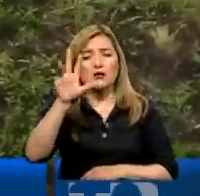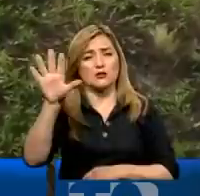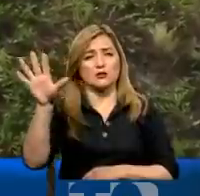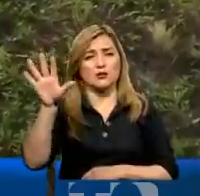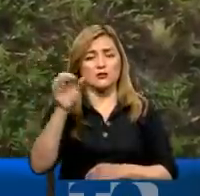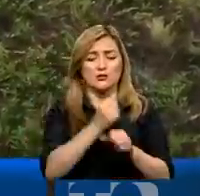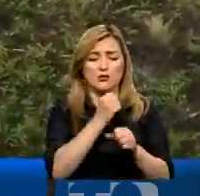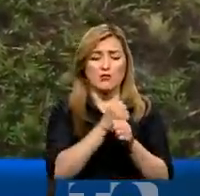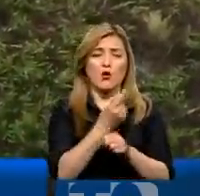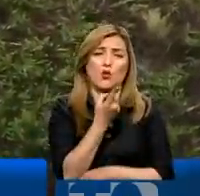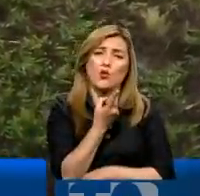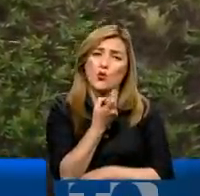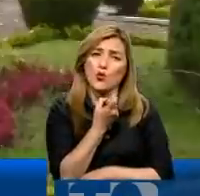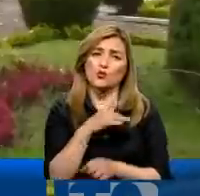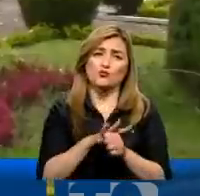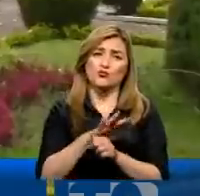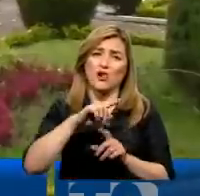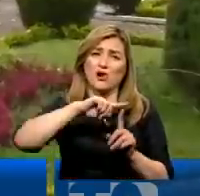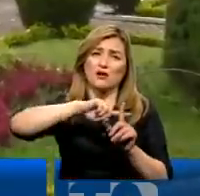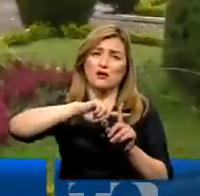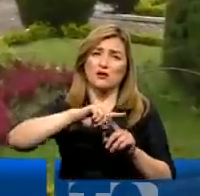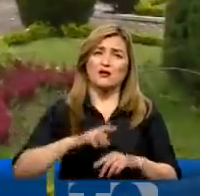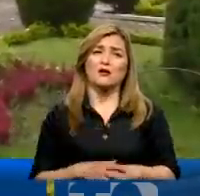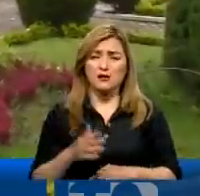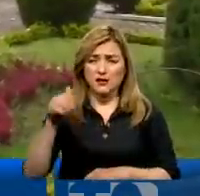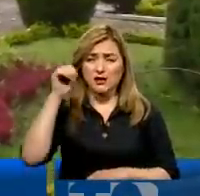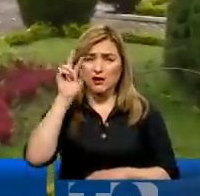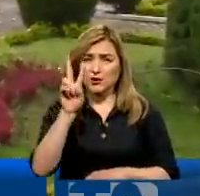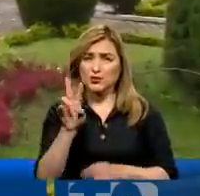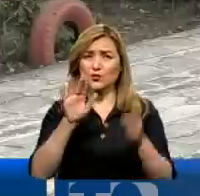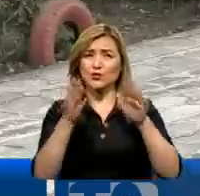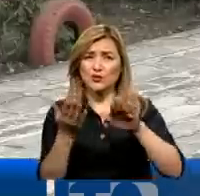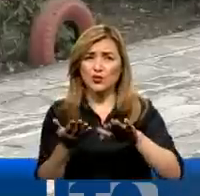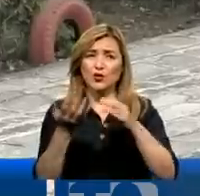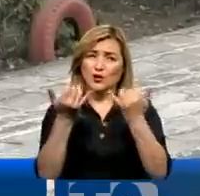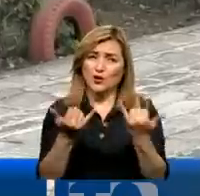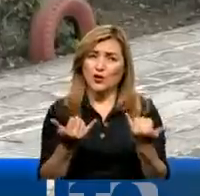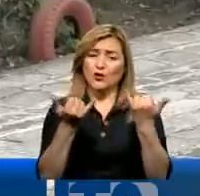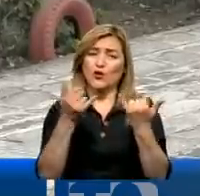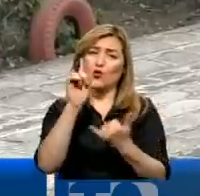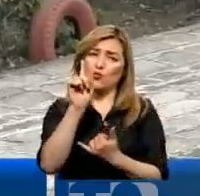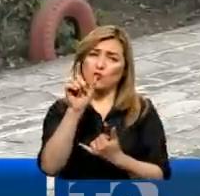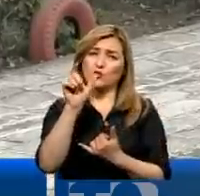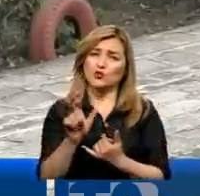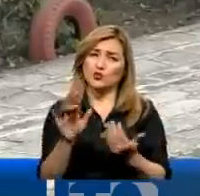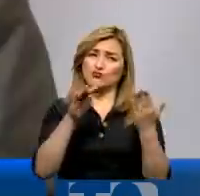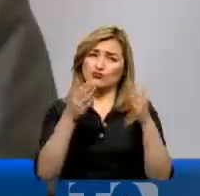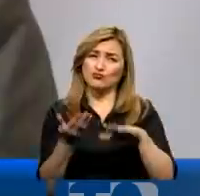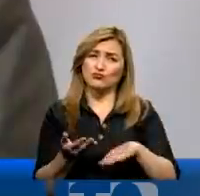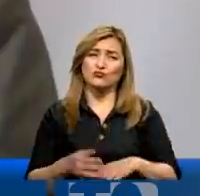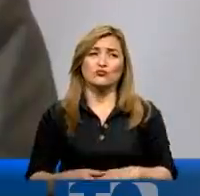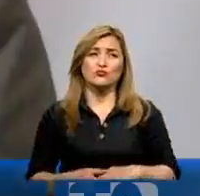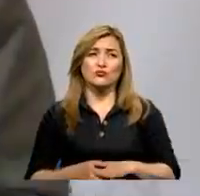trabajadores que resultaron positivo a COVID-19. Hasta el día de ayer, 2 eran las personas fallecidas. Hoy se registró otra muerte de un adulto mayor.